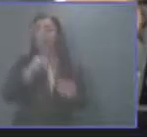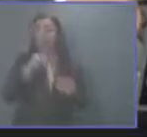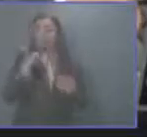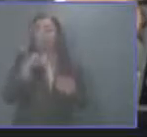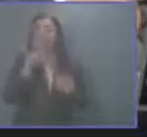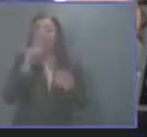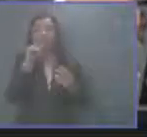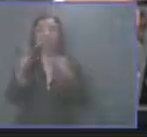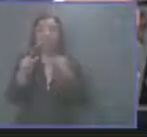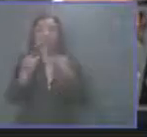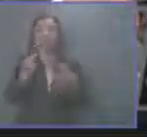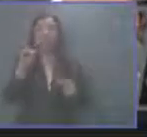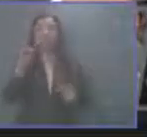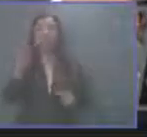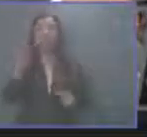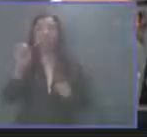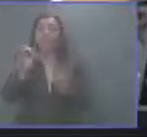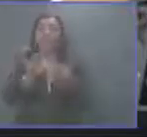que están realizando algunos sectores